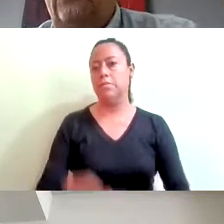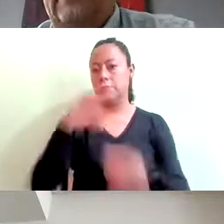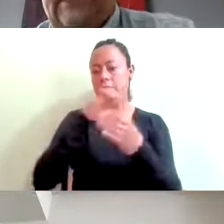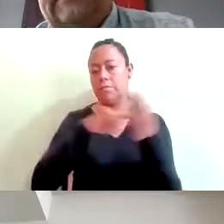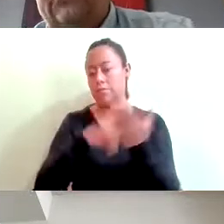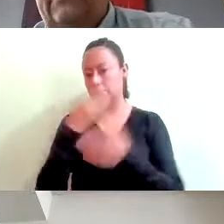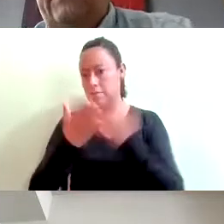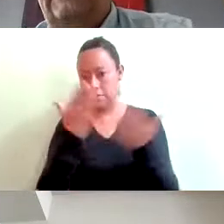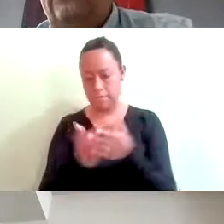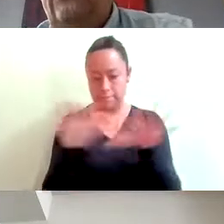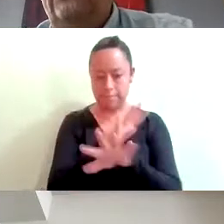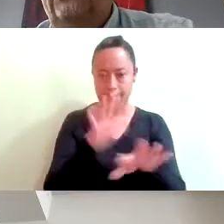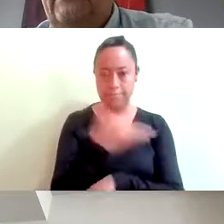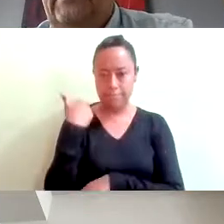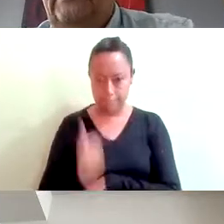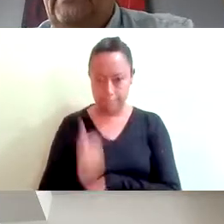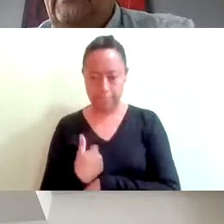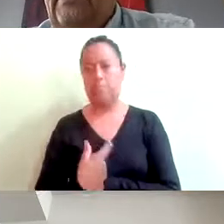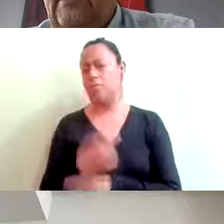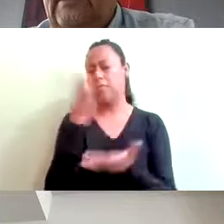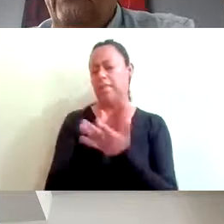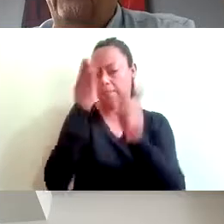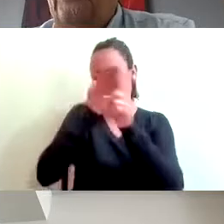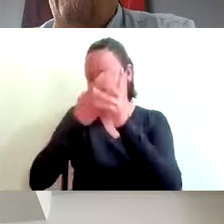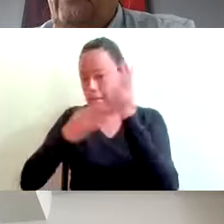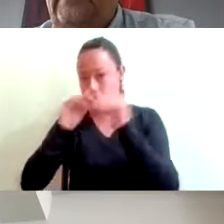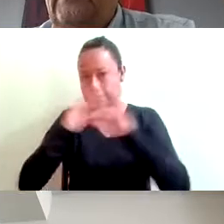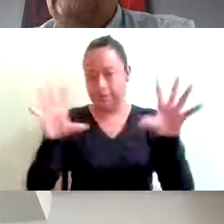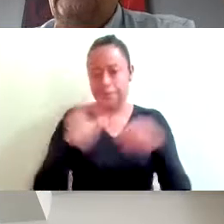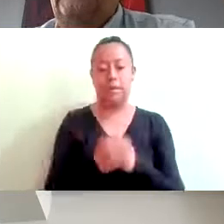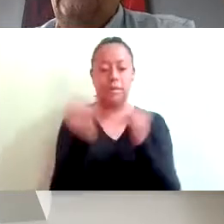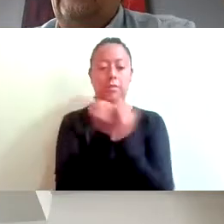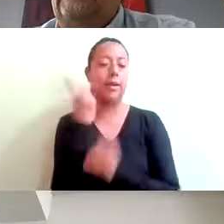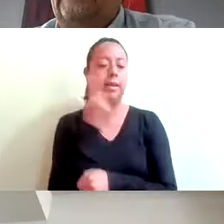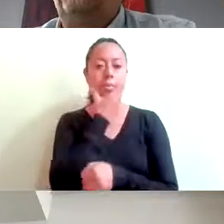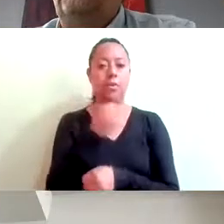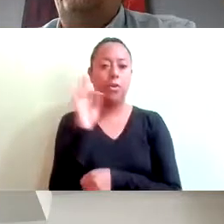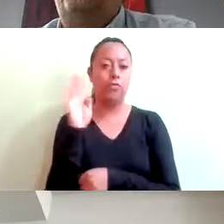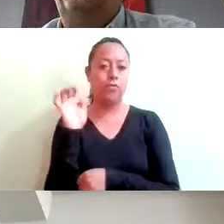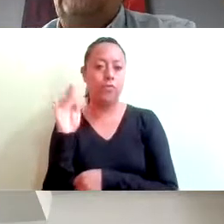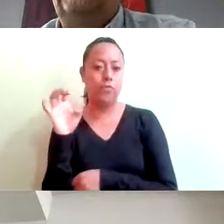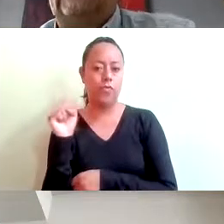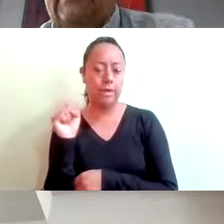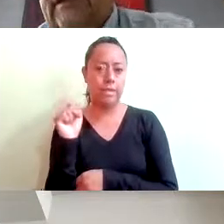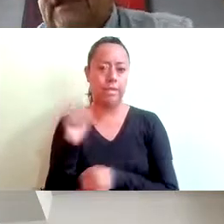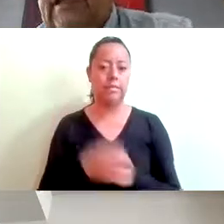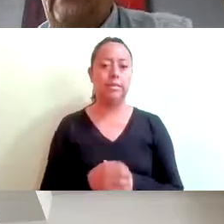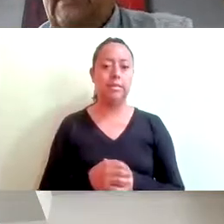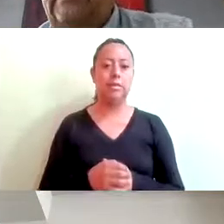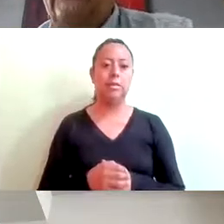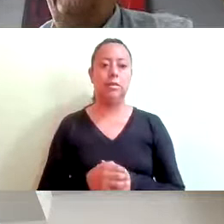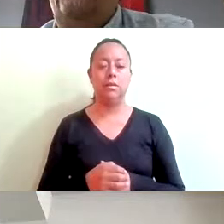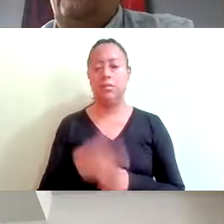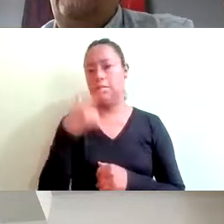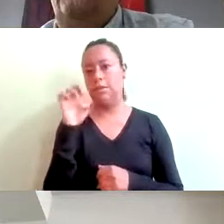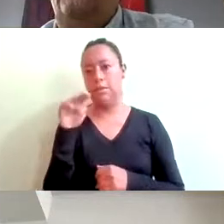hice, que son 3, que son de precisión solamente, la del diputado Fuentes, y que en el caso de las propuestas genéricas